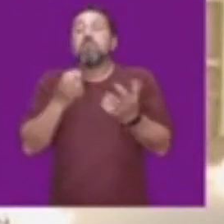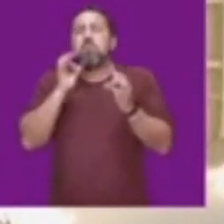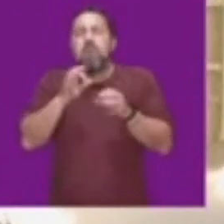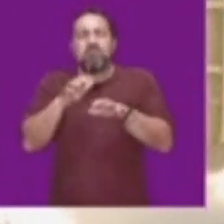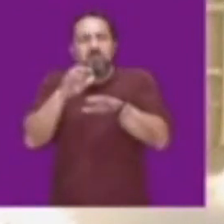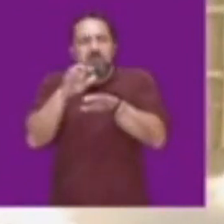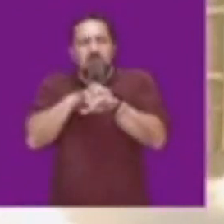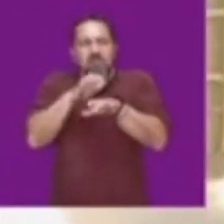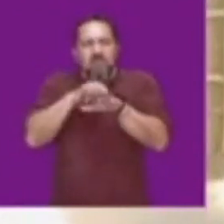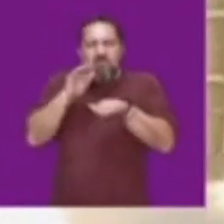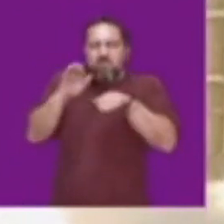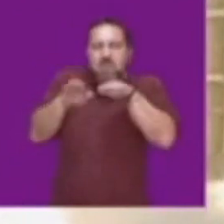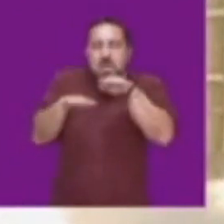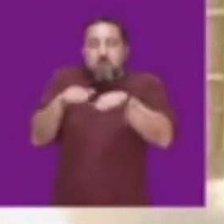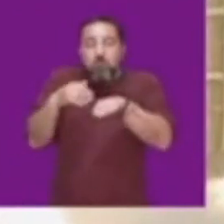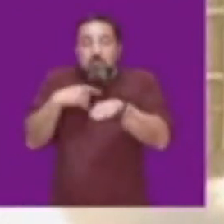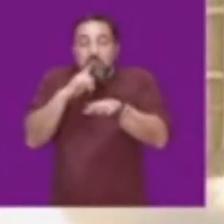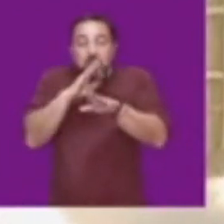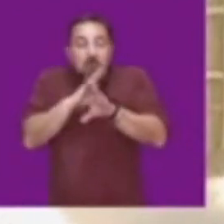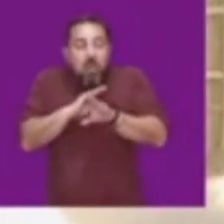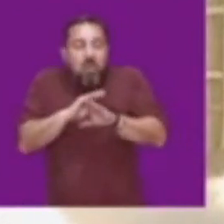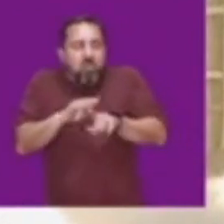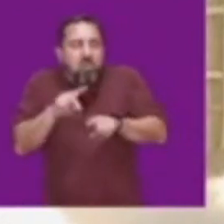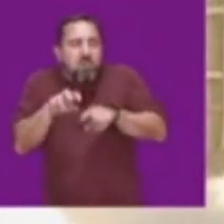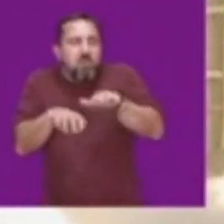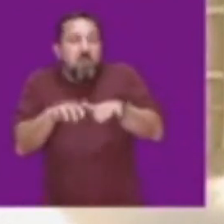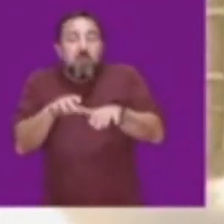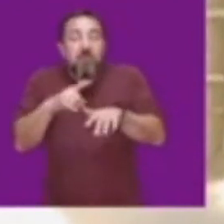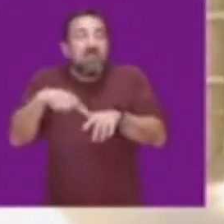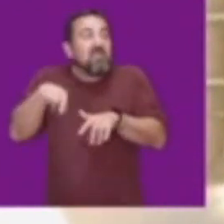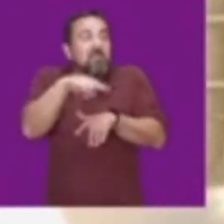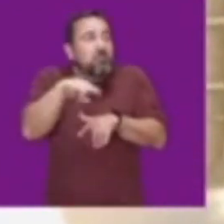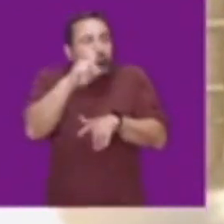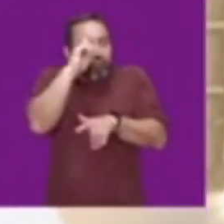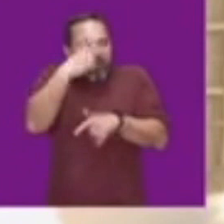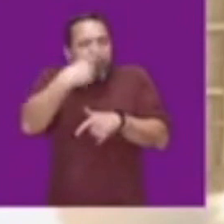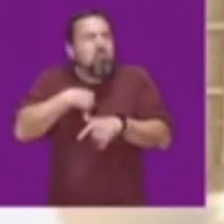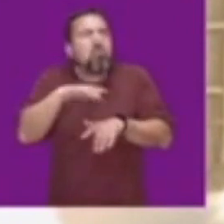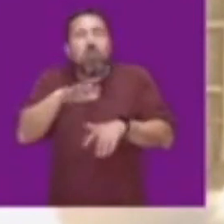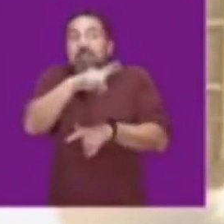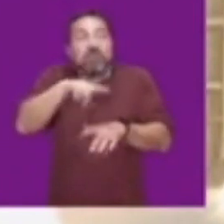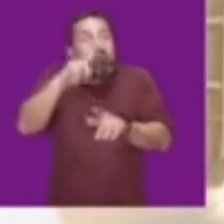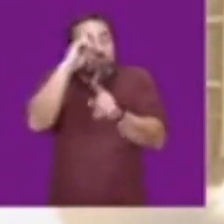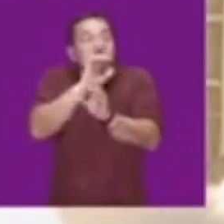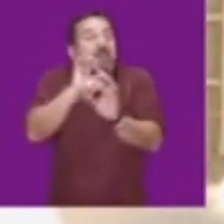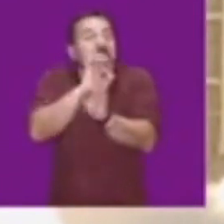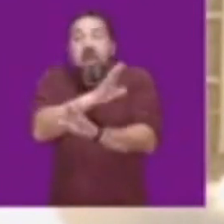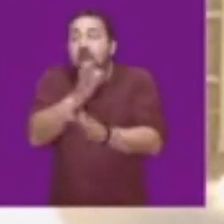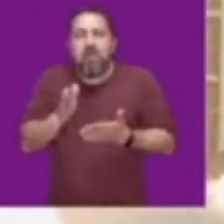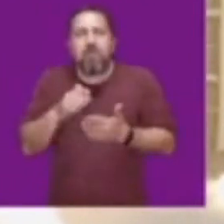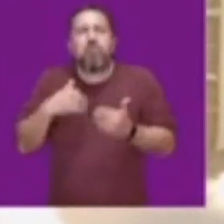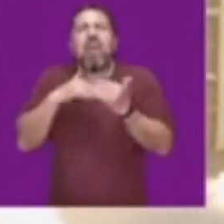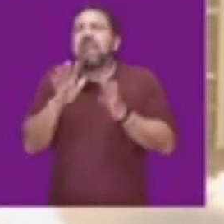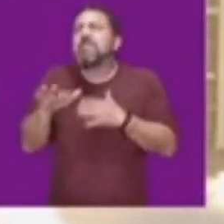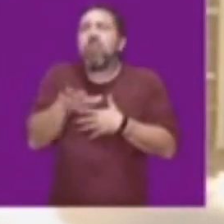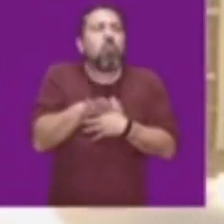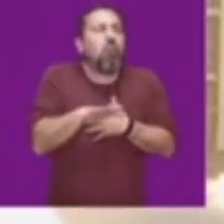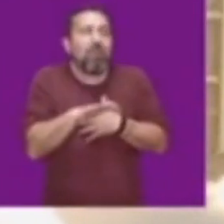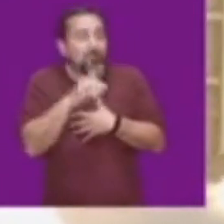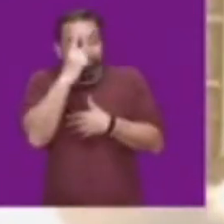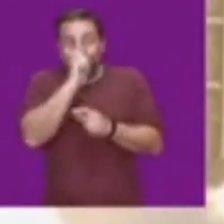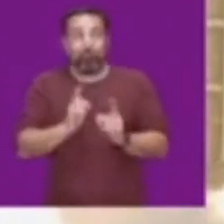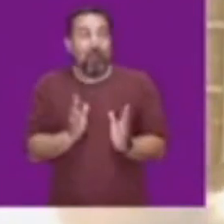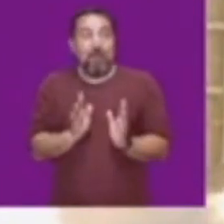como un felino. Me muevo silenciosamente. Nadie sabe dónde estoy, en qué lugar de mi casa me